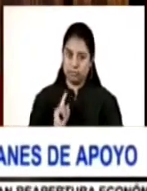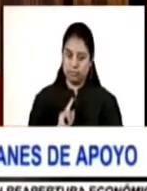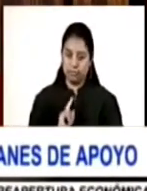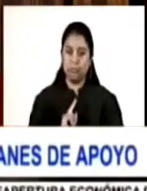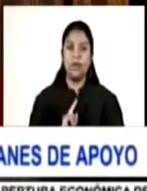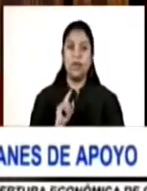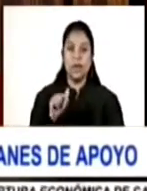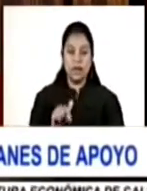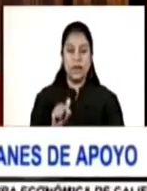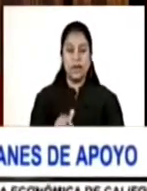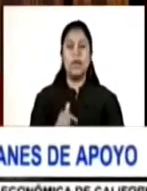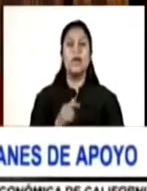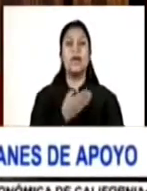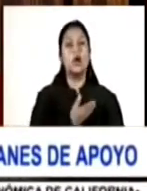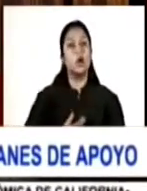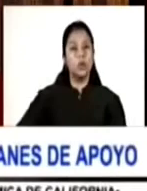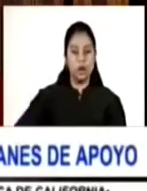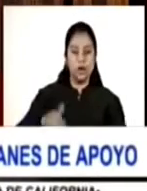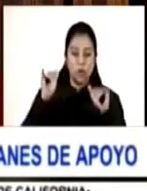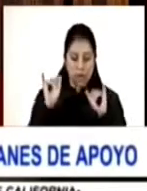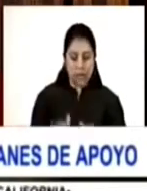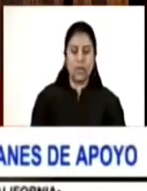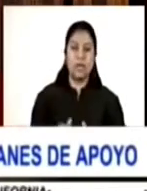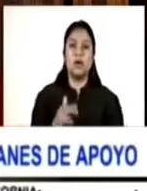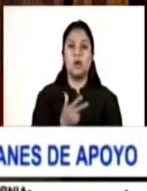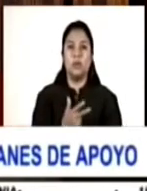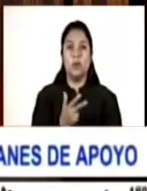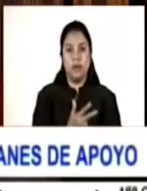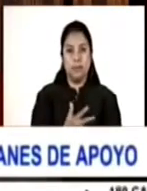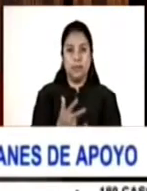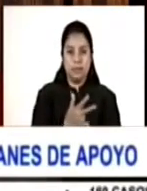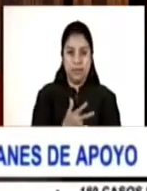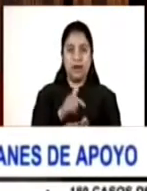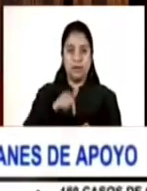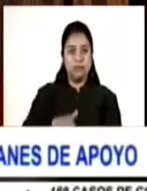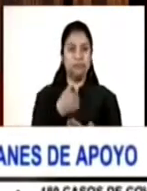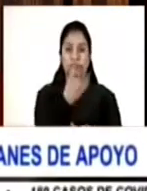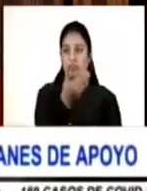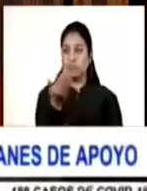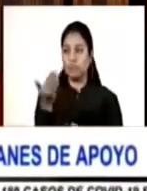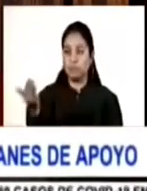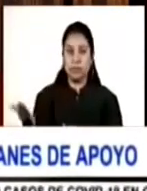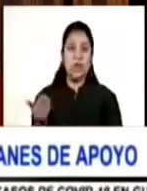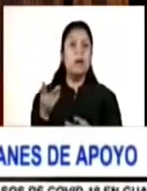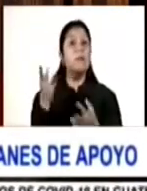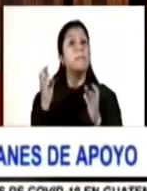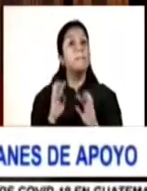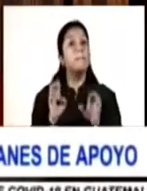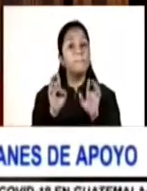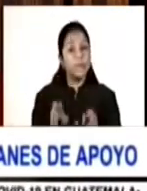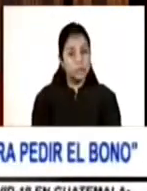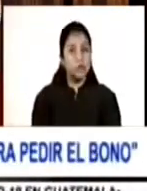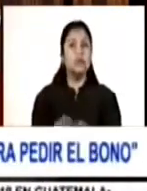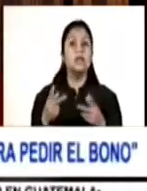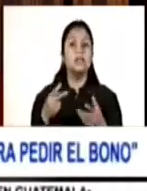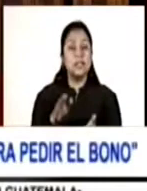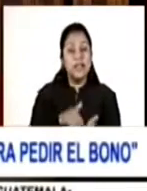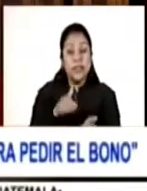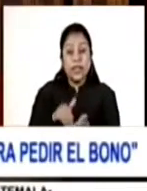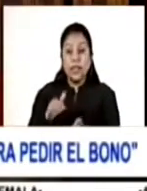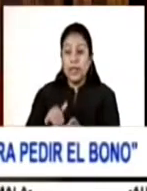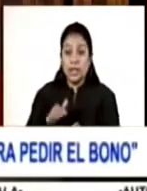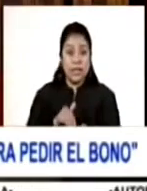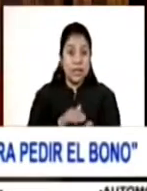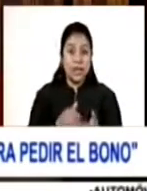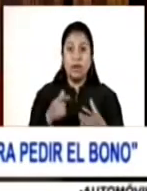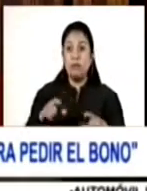bono lo damos en el gobierno central y lo estamos dando a la gente del comercio informal registrada en las